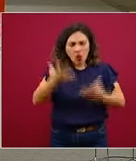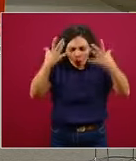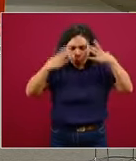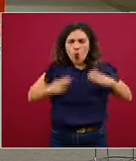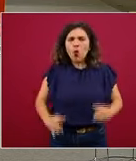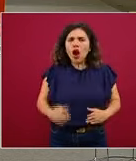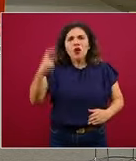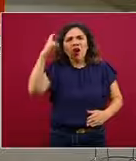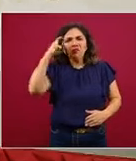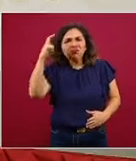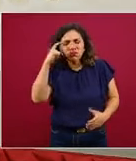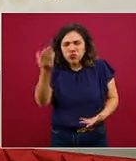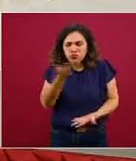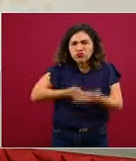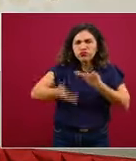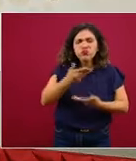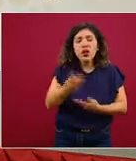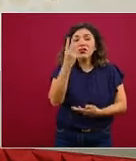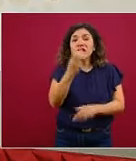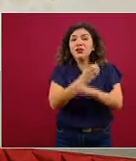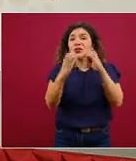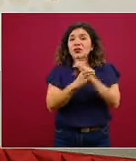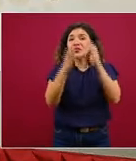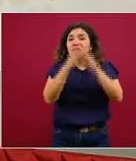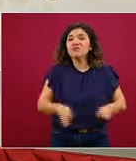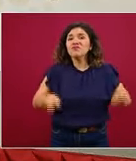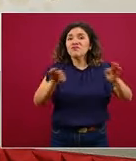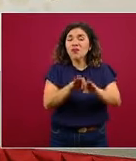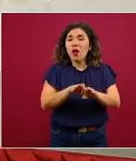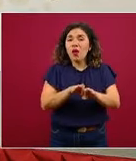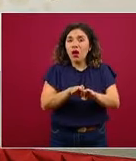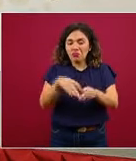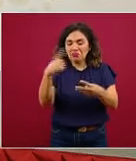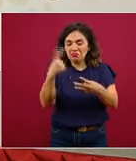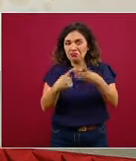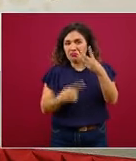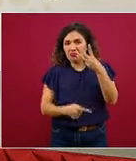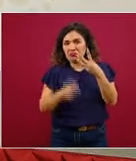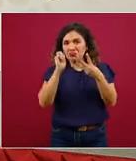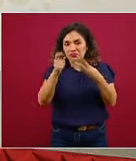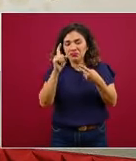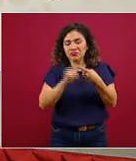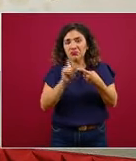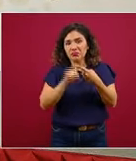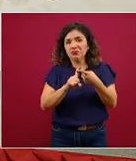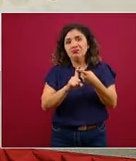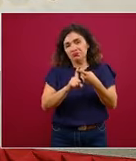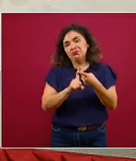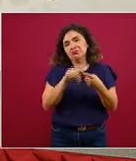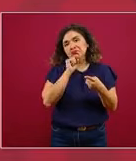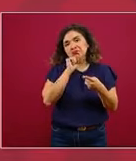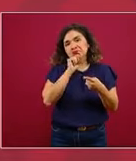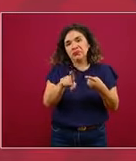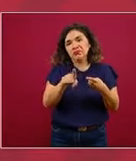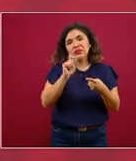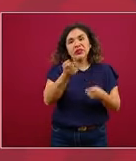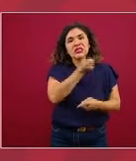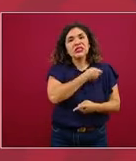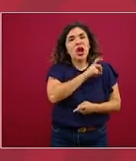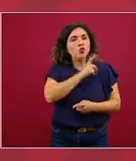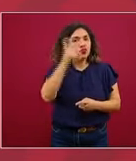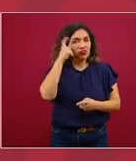interacción básicamente pues de tres componentes claramente identificados, ¿verdad? Uno de ellos es precisamente la